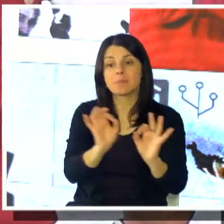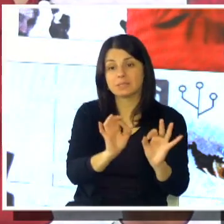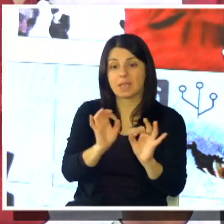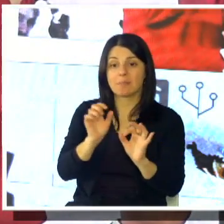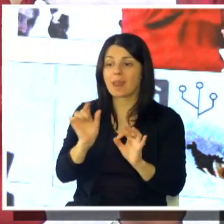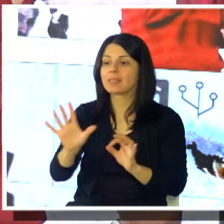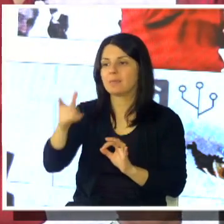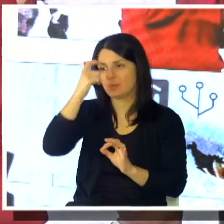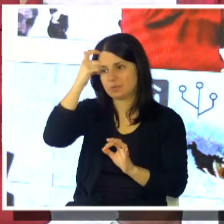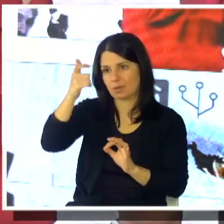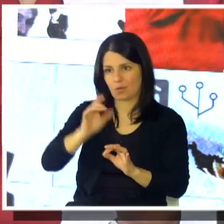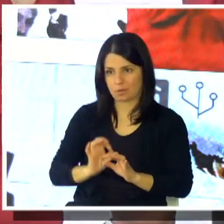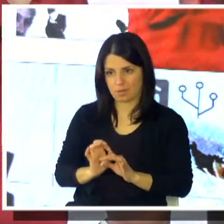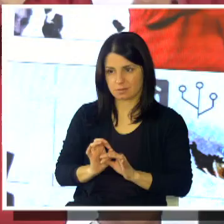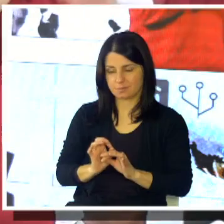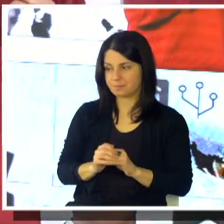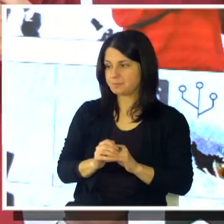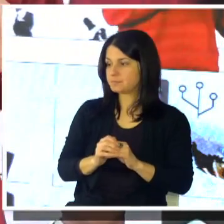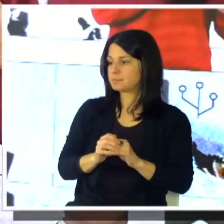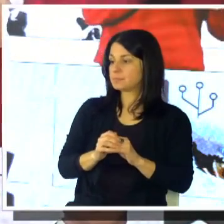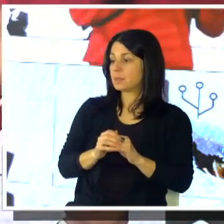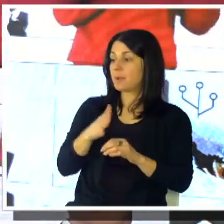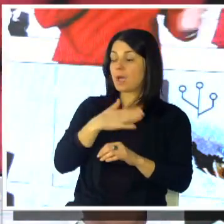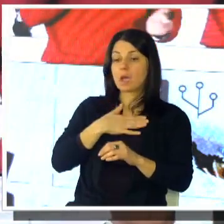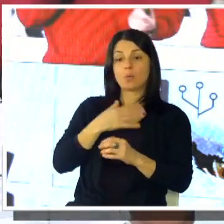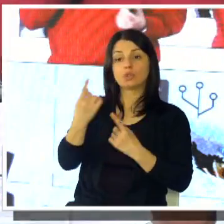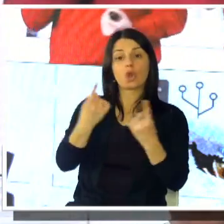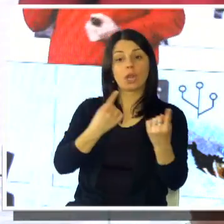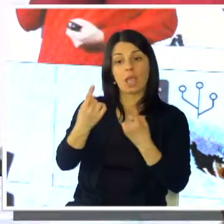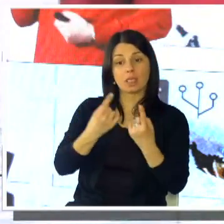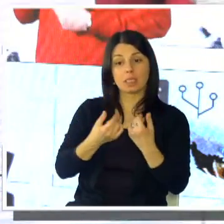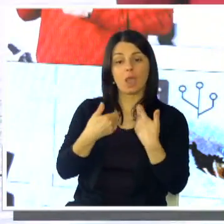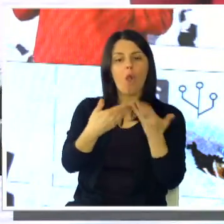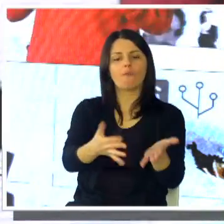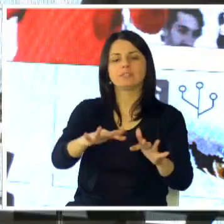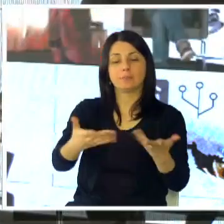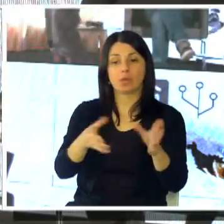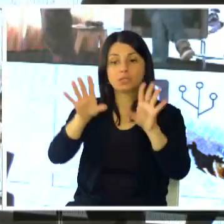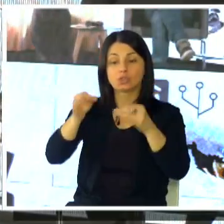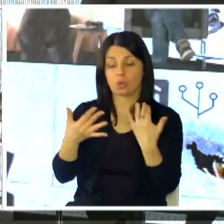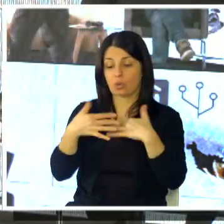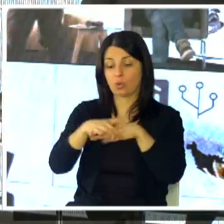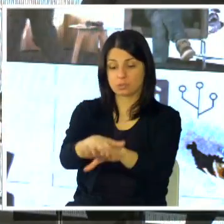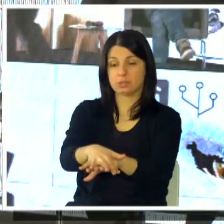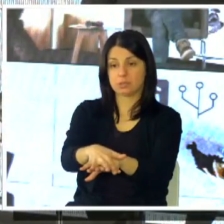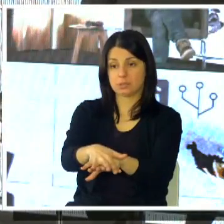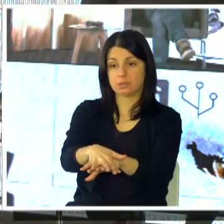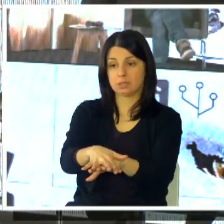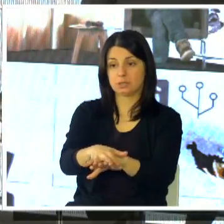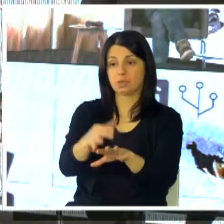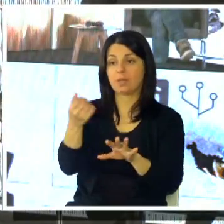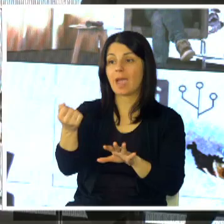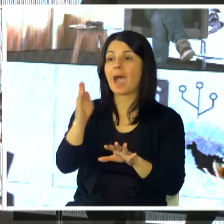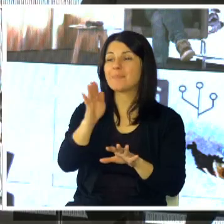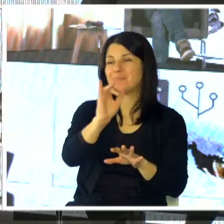de tecnologías. Bien, para nuestros clientes, ¿qué le ofrecemos? Toda una integración a través de